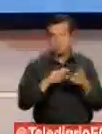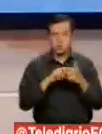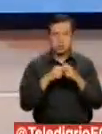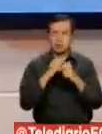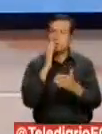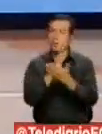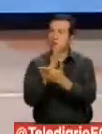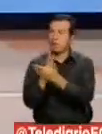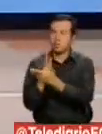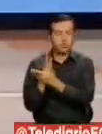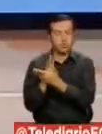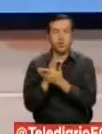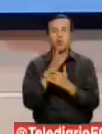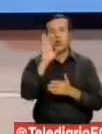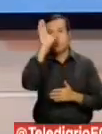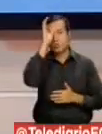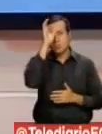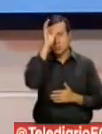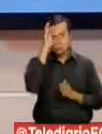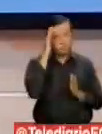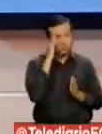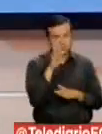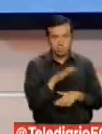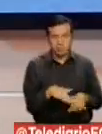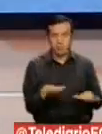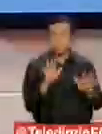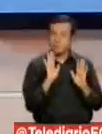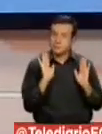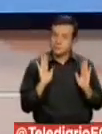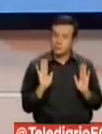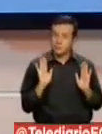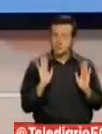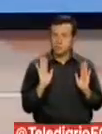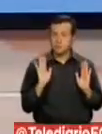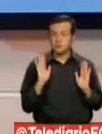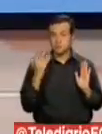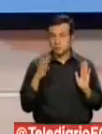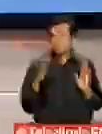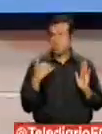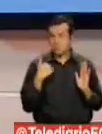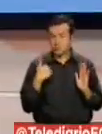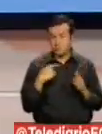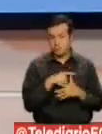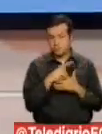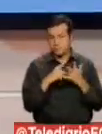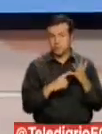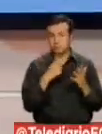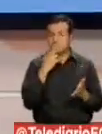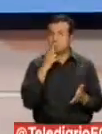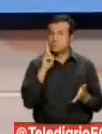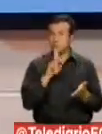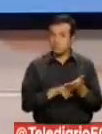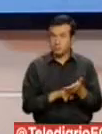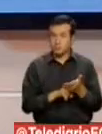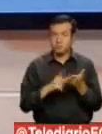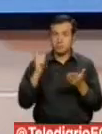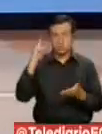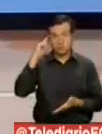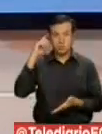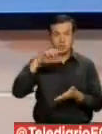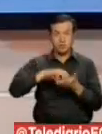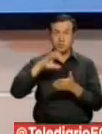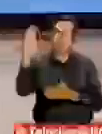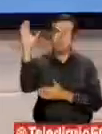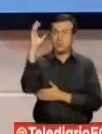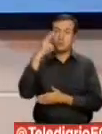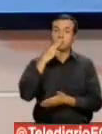eso, es una cuestión conceptual. Fuera de que existe una carta del gobierno